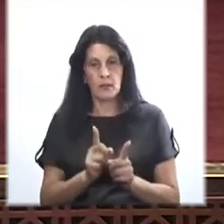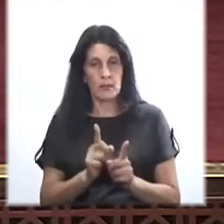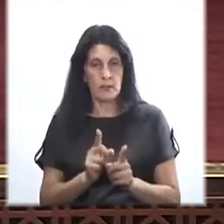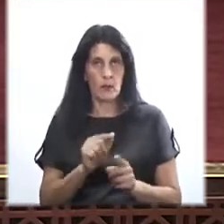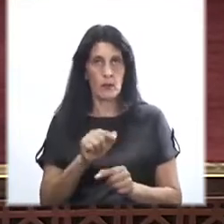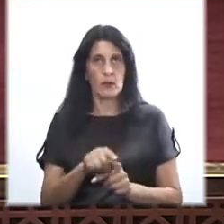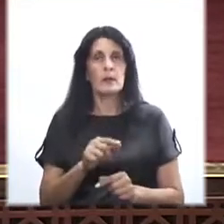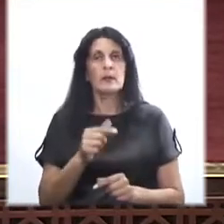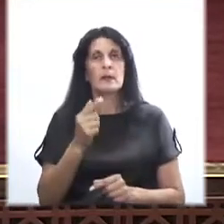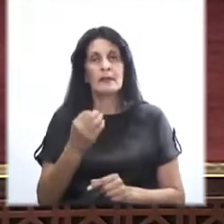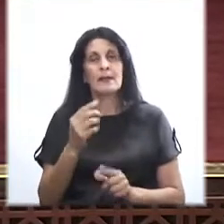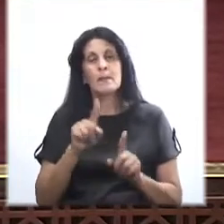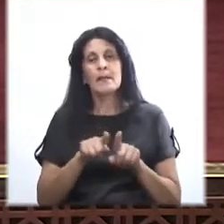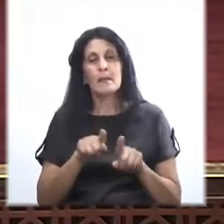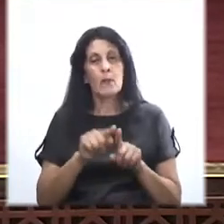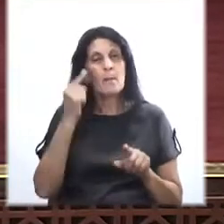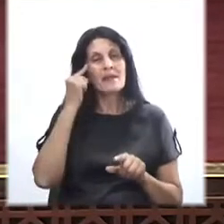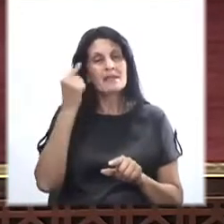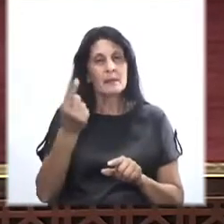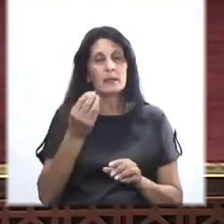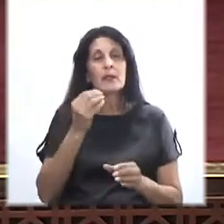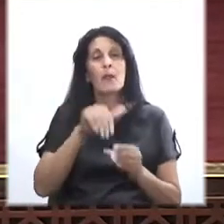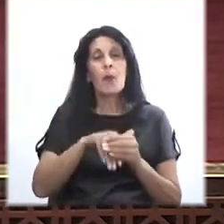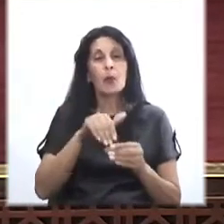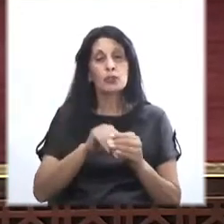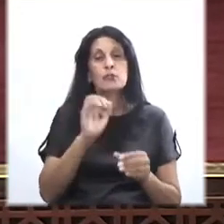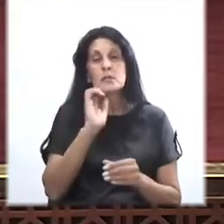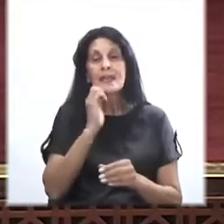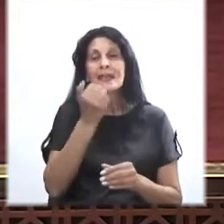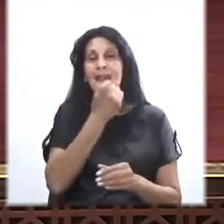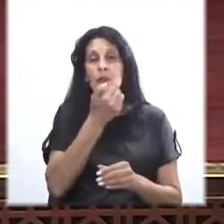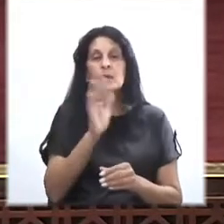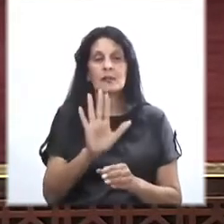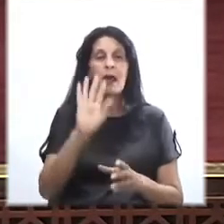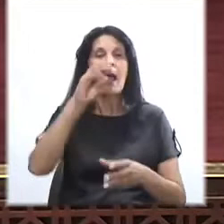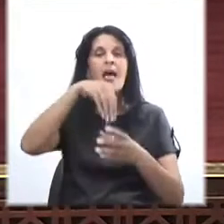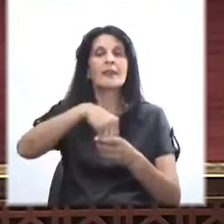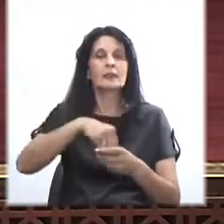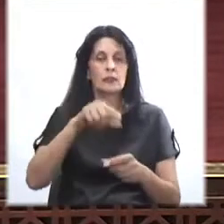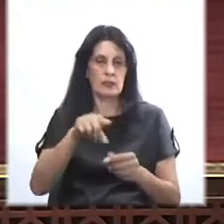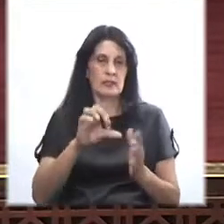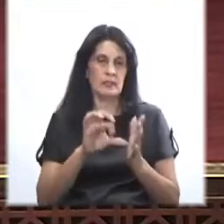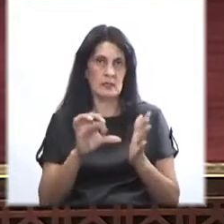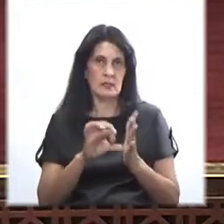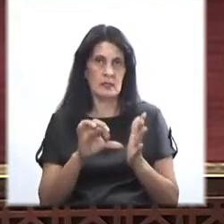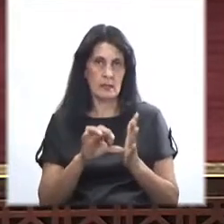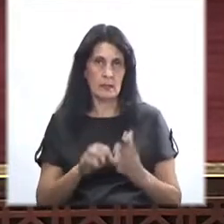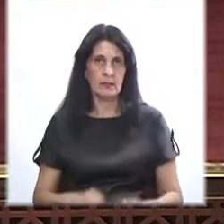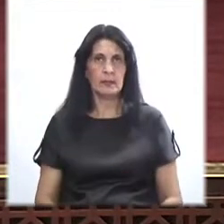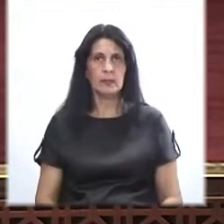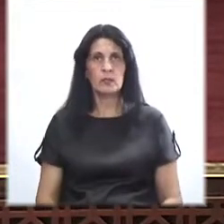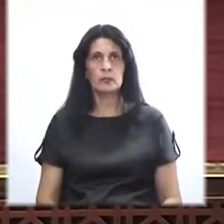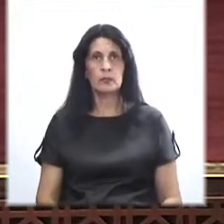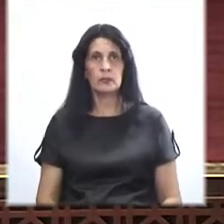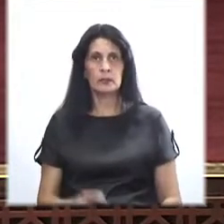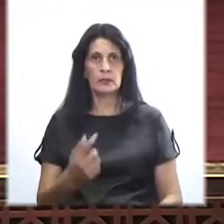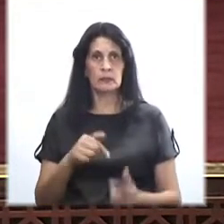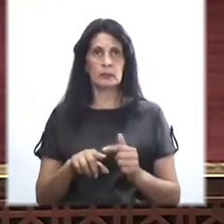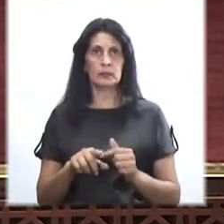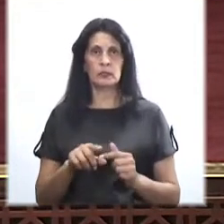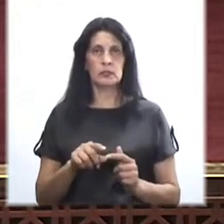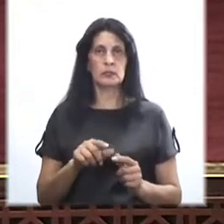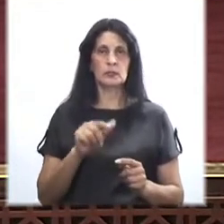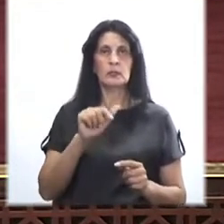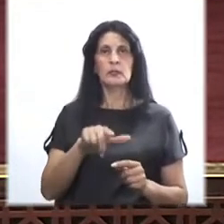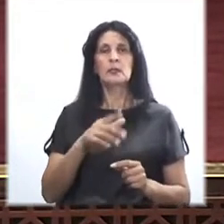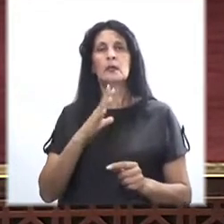literalmente, sino que tienen el mismo pensamiento de que voto secreto tiene que estar dentro de este sistema a la hora de elegir quiénes